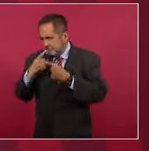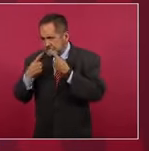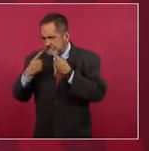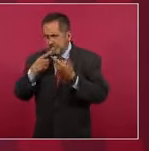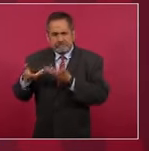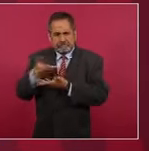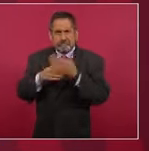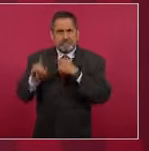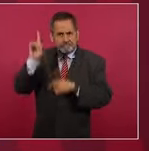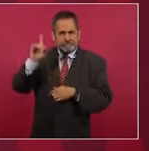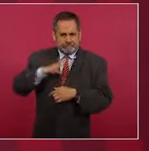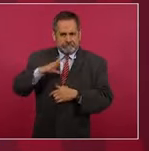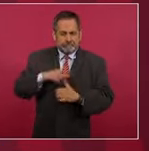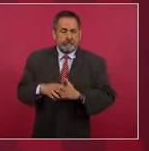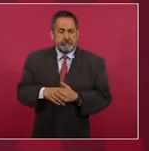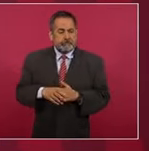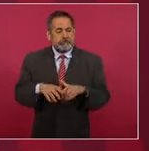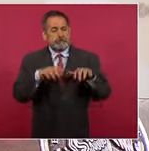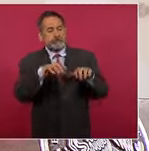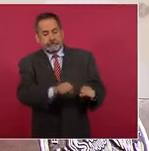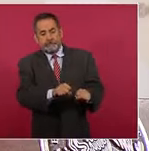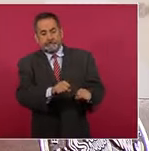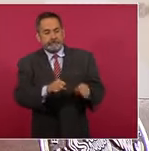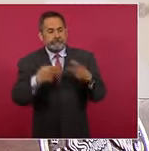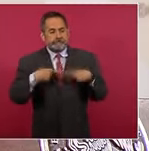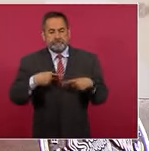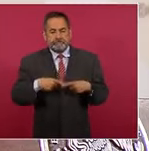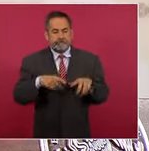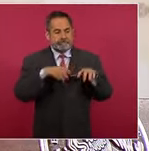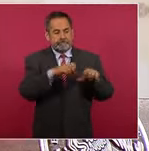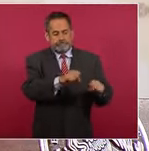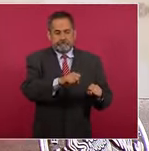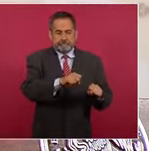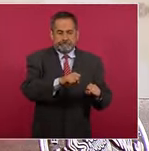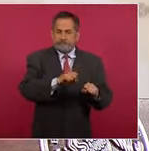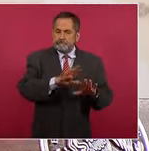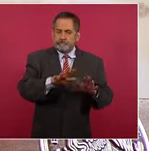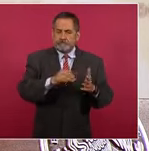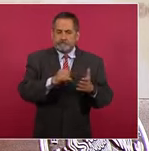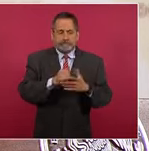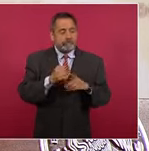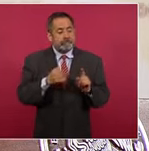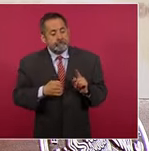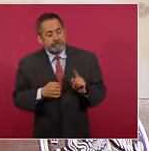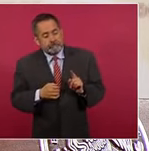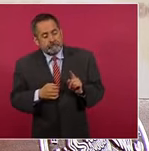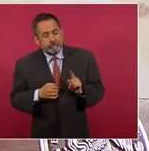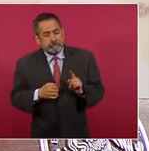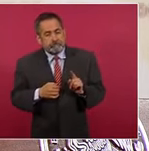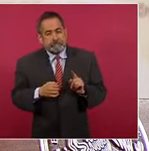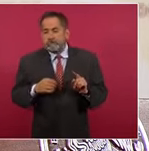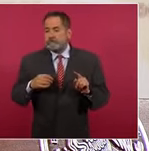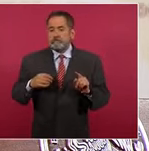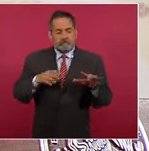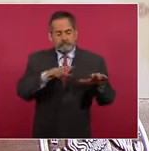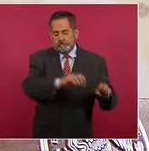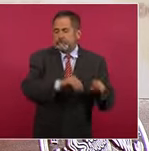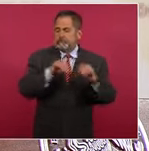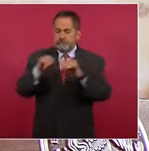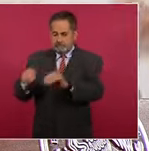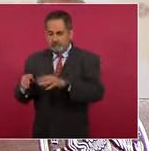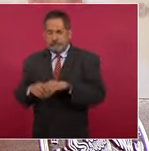seguridad. Detuvieron unas personas y fueron a quererlos liberar,